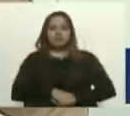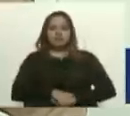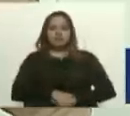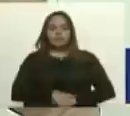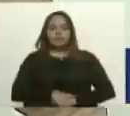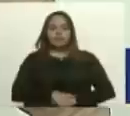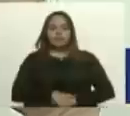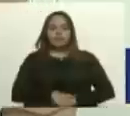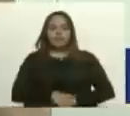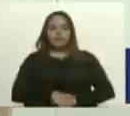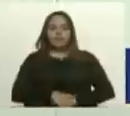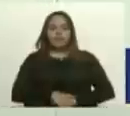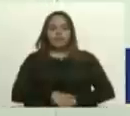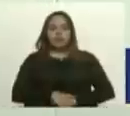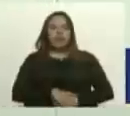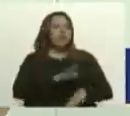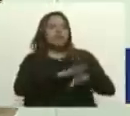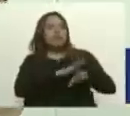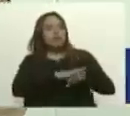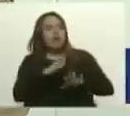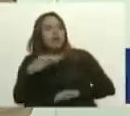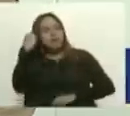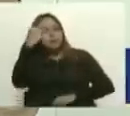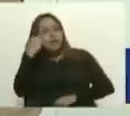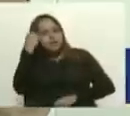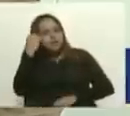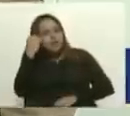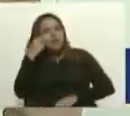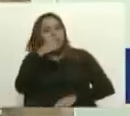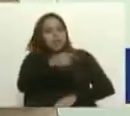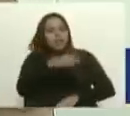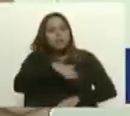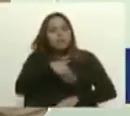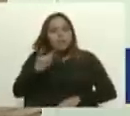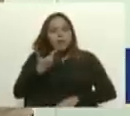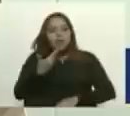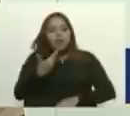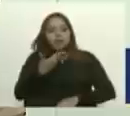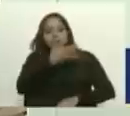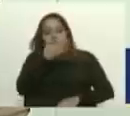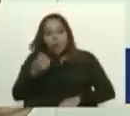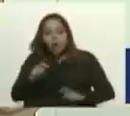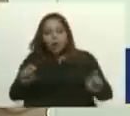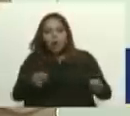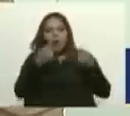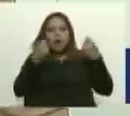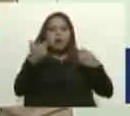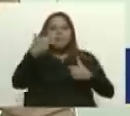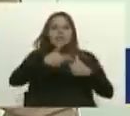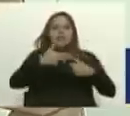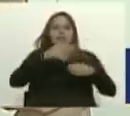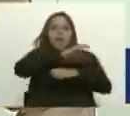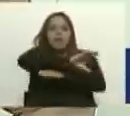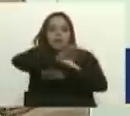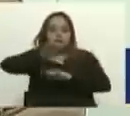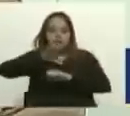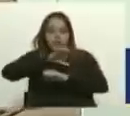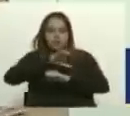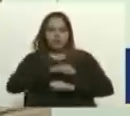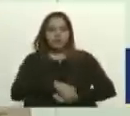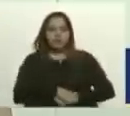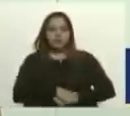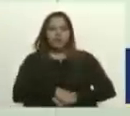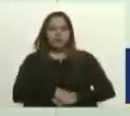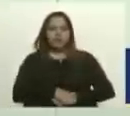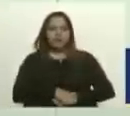manera porque considera que ello contribuiría a la recuperación del mecanismo Petrocaribe, lo